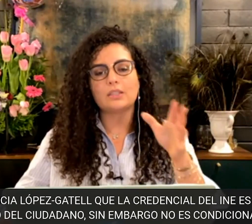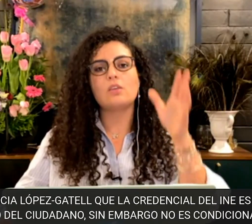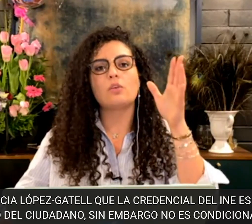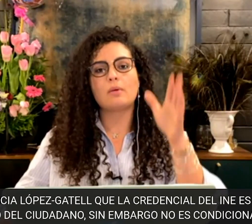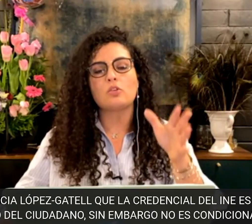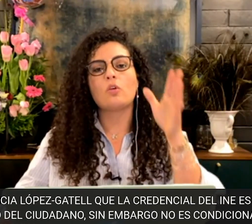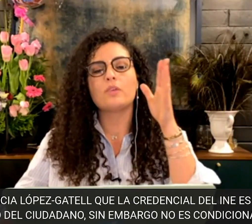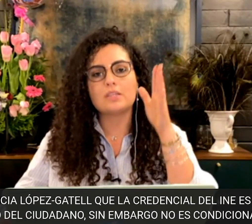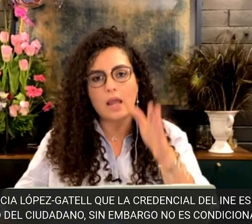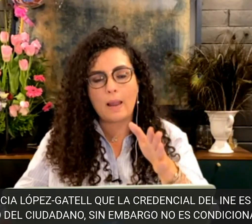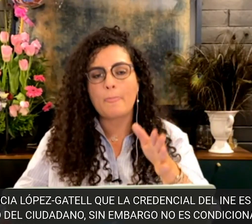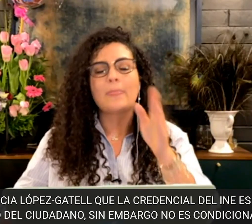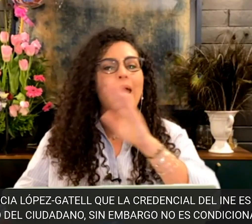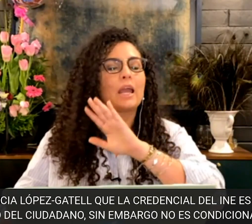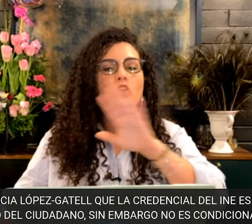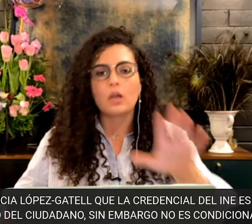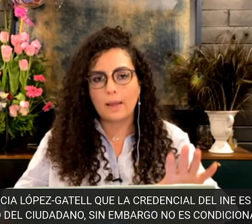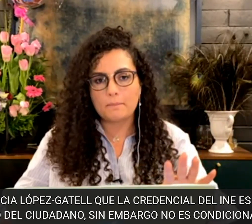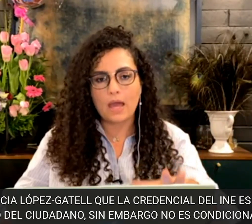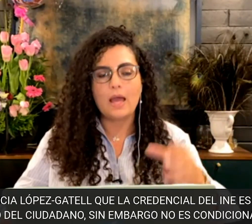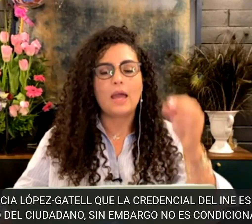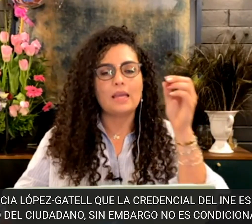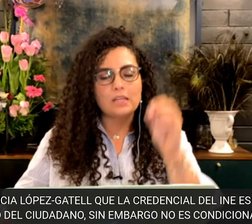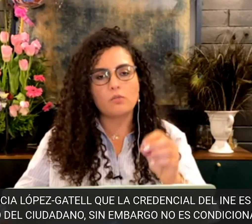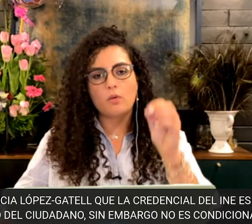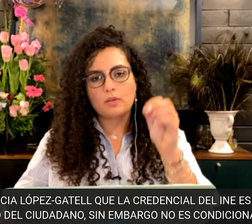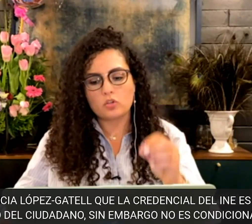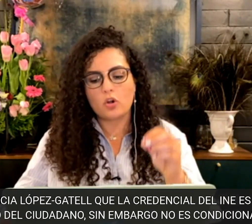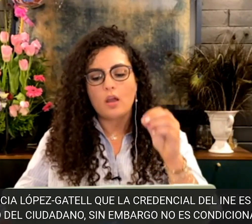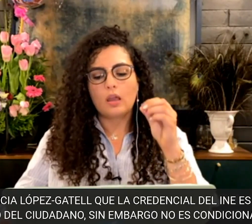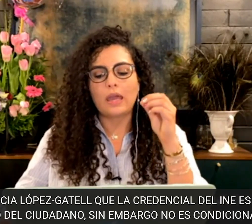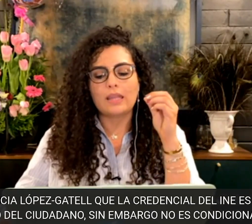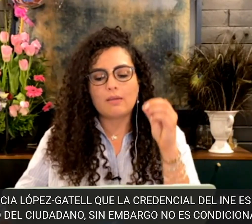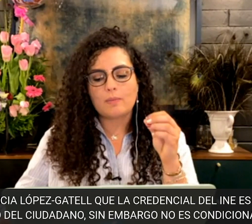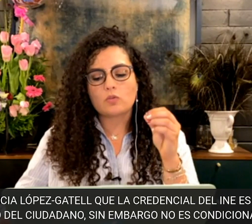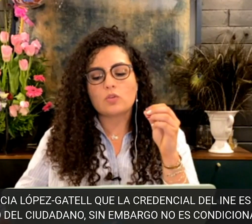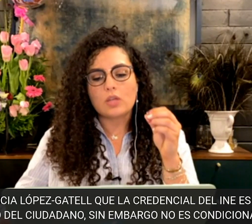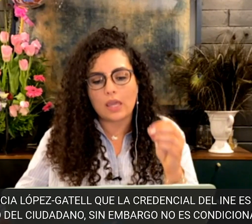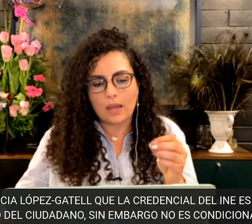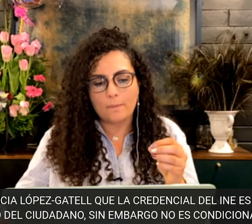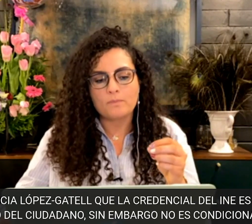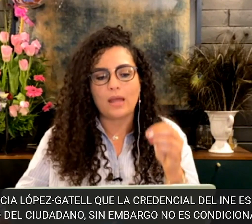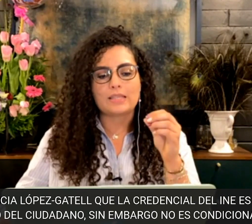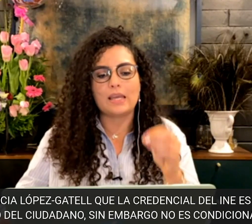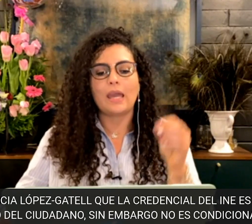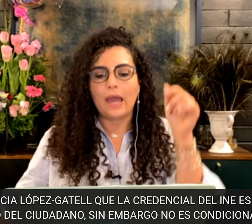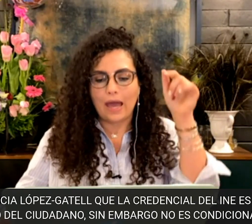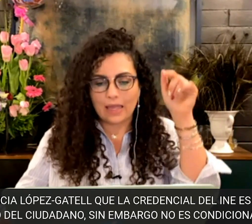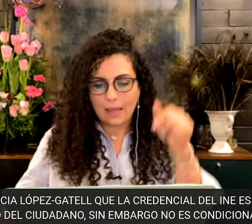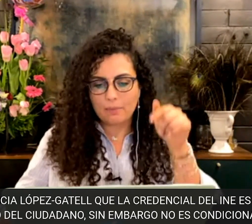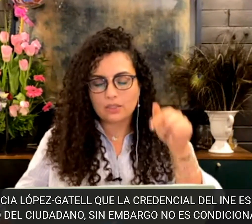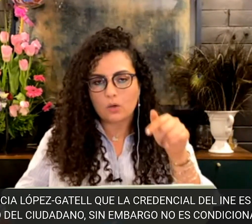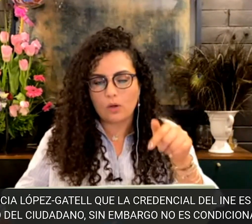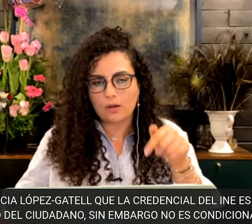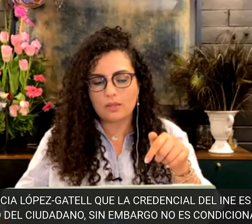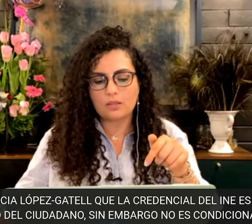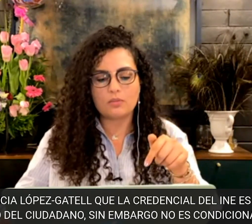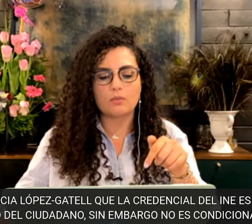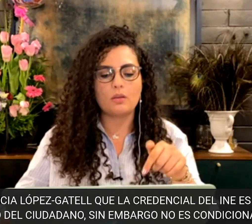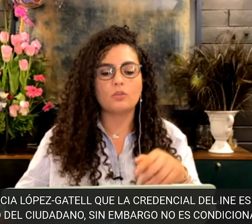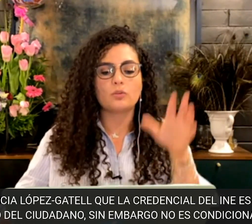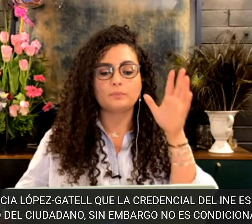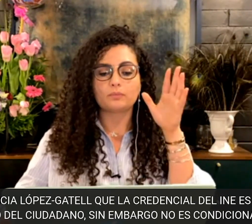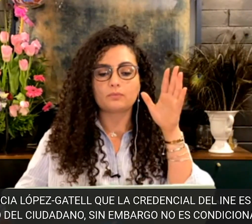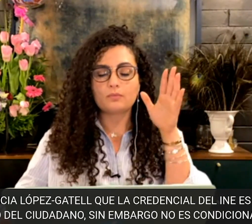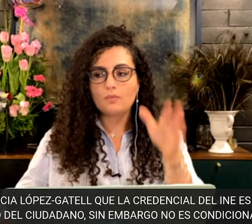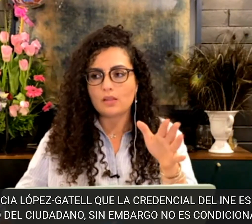compartan porque esta es la información oficial, la que no cambia, es la información que debemos seguir. Así que acá particularmente,